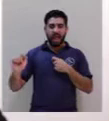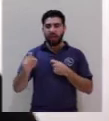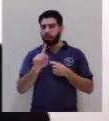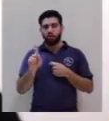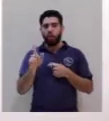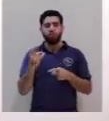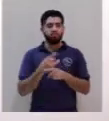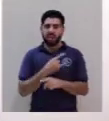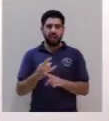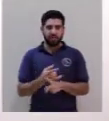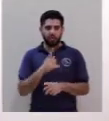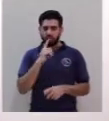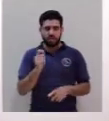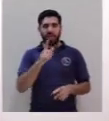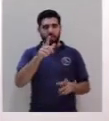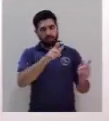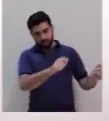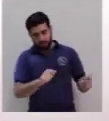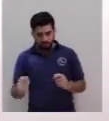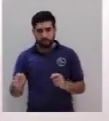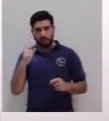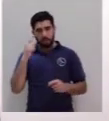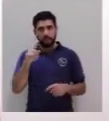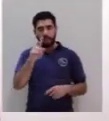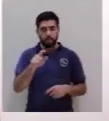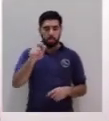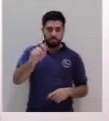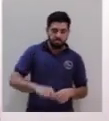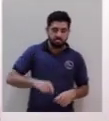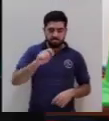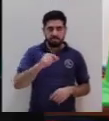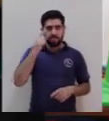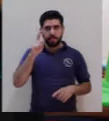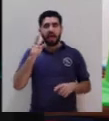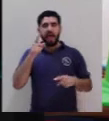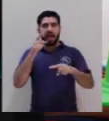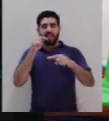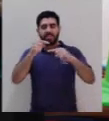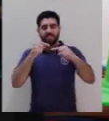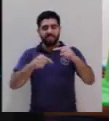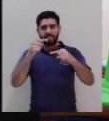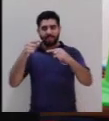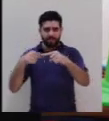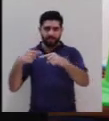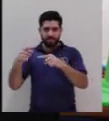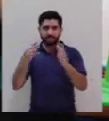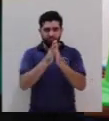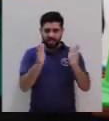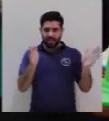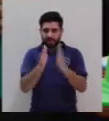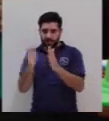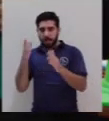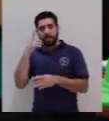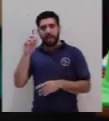hoy ustedes tienen que dividirlas, tienen que fraccionarlas para poder refrescar qué es el porcentaje y las fracciones.